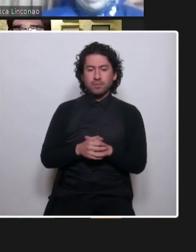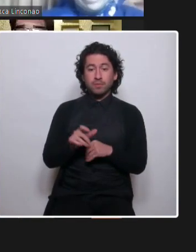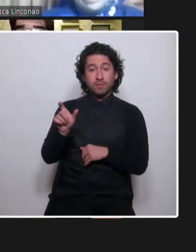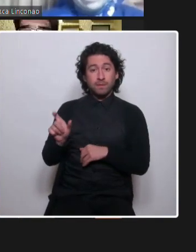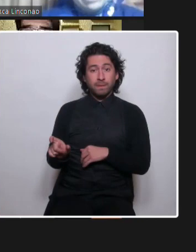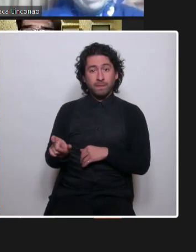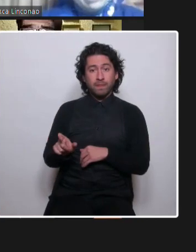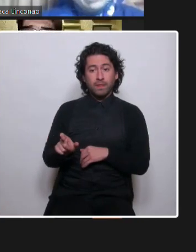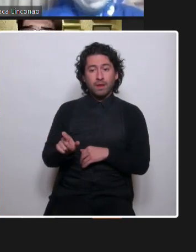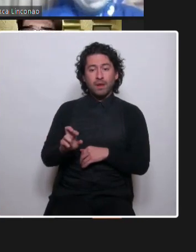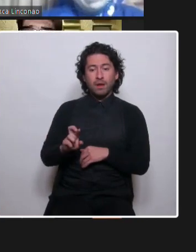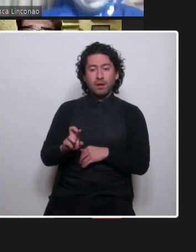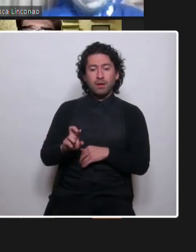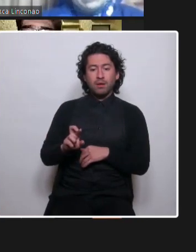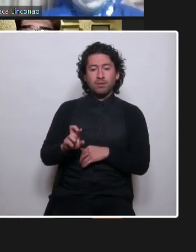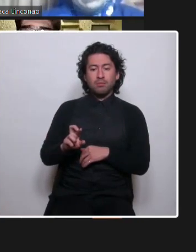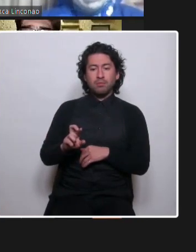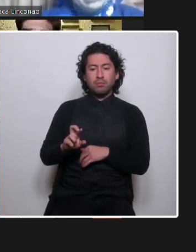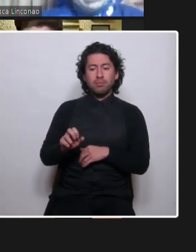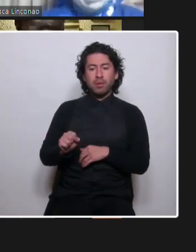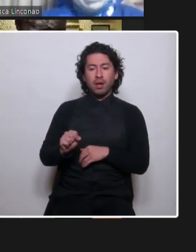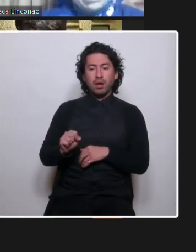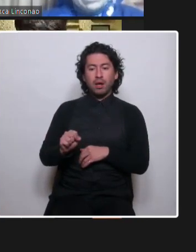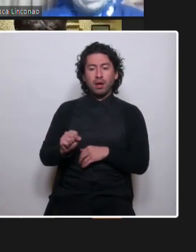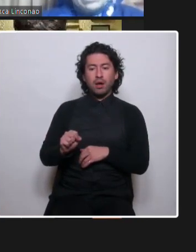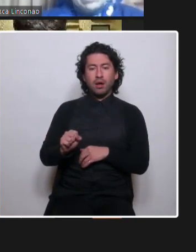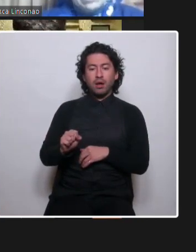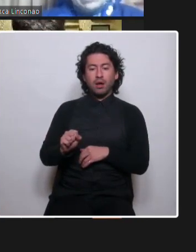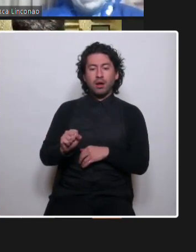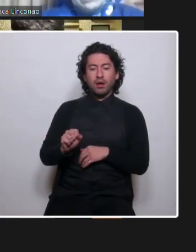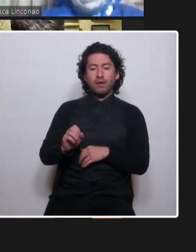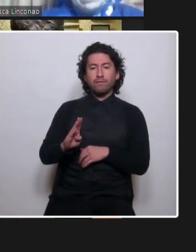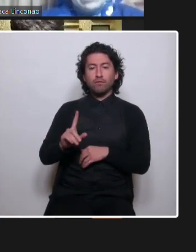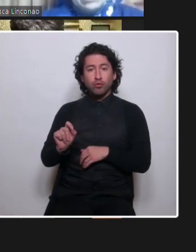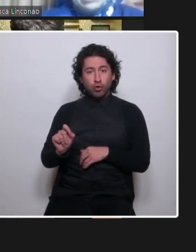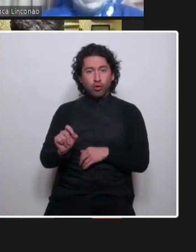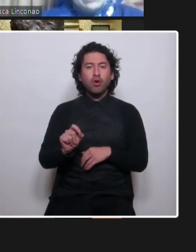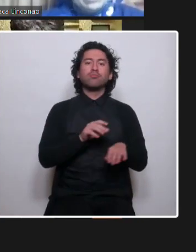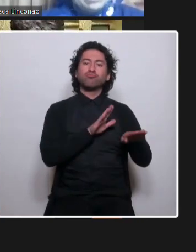Convencional Pablo Tolosa. A favor, señor secretario.